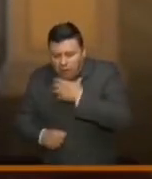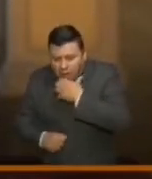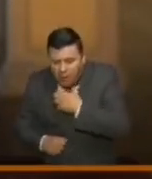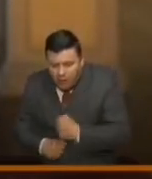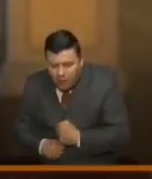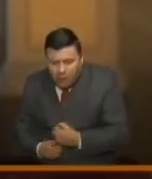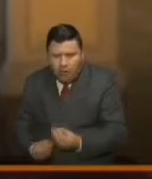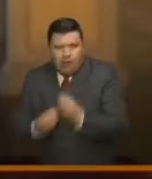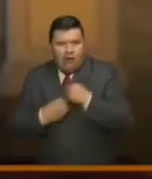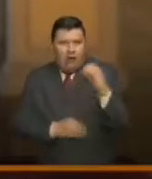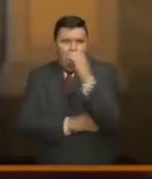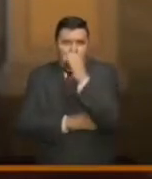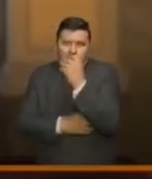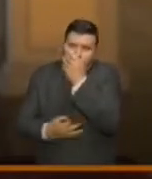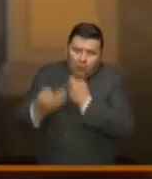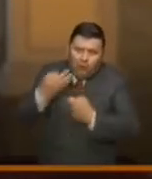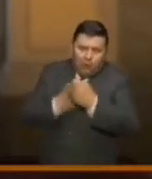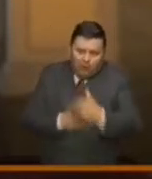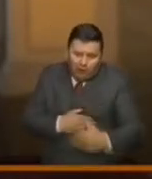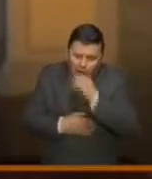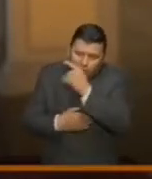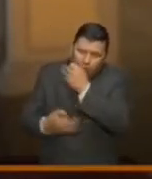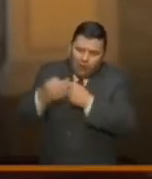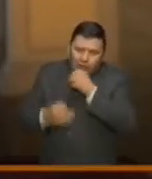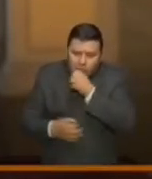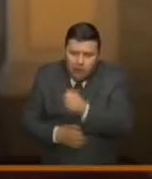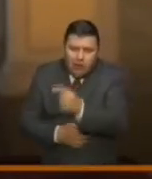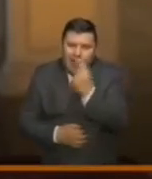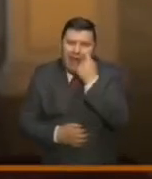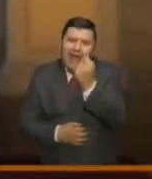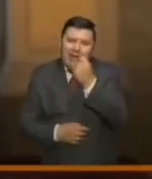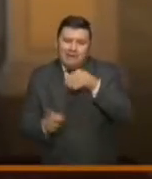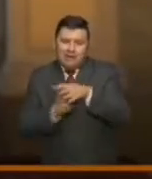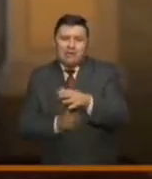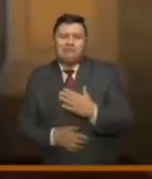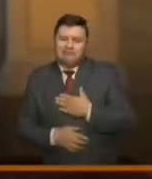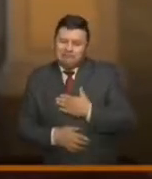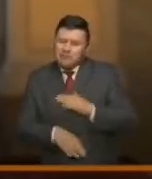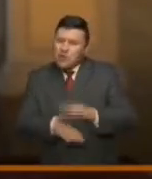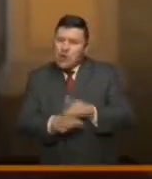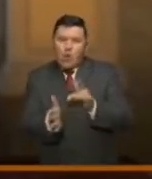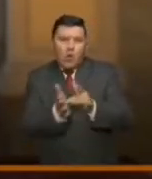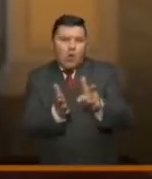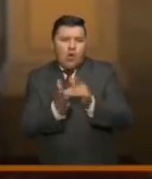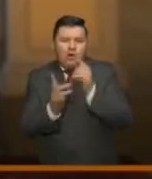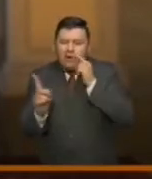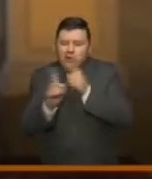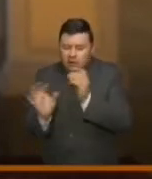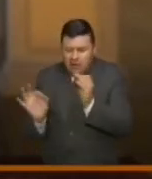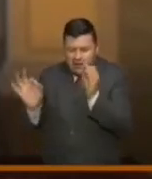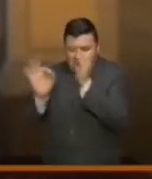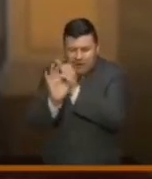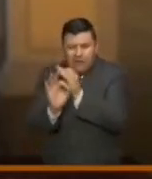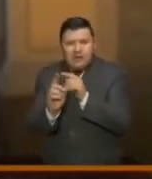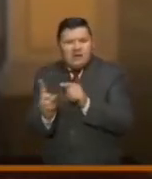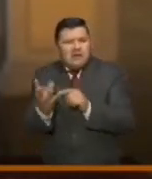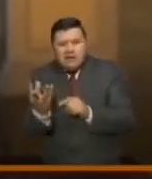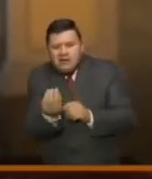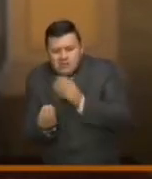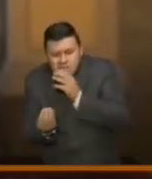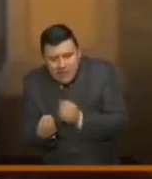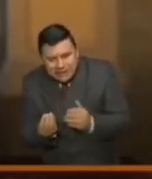los que nos cuidaron cuando éramos niños por eso la primera medida de la emergencia está enfocada a protegerlos a